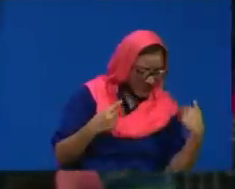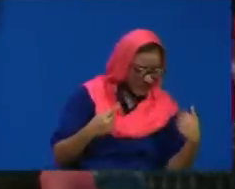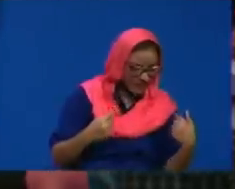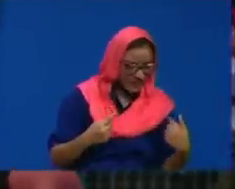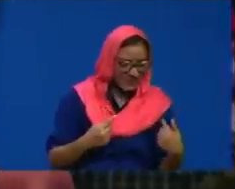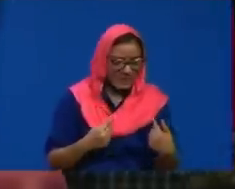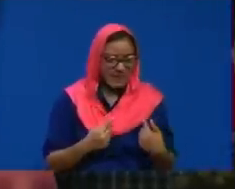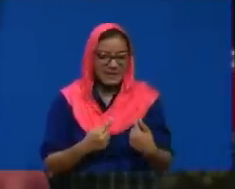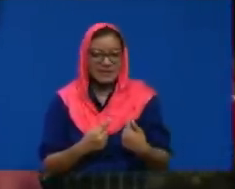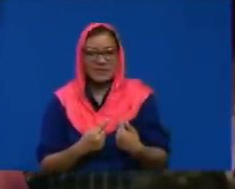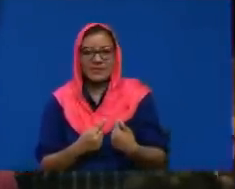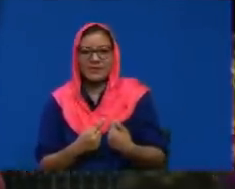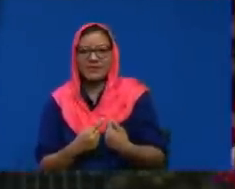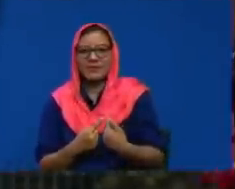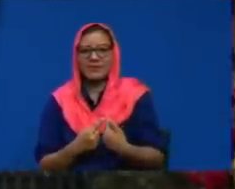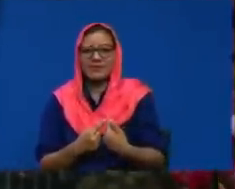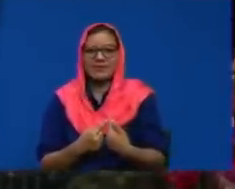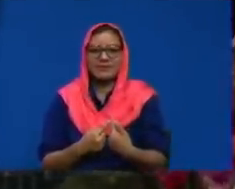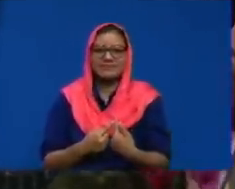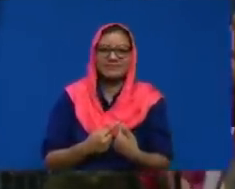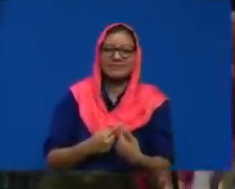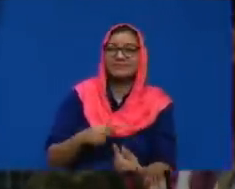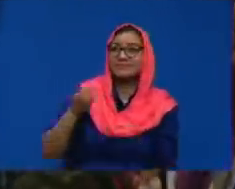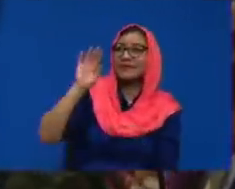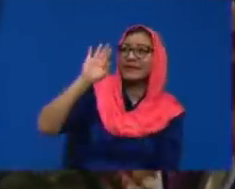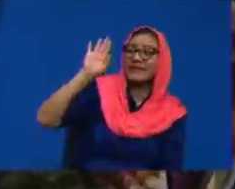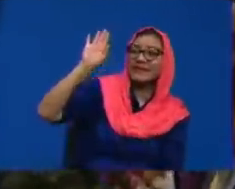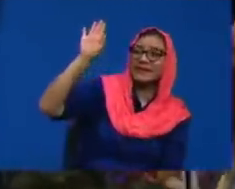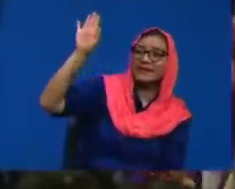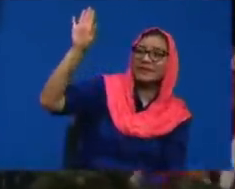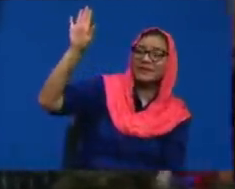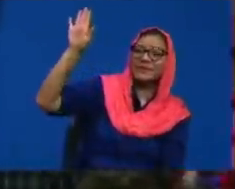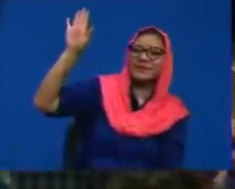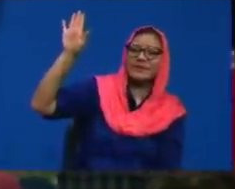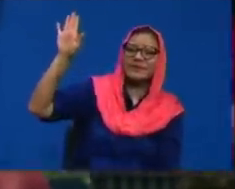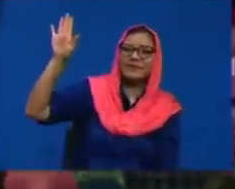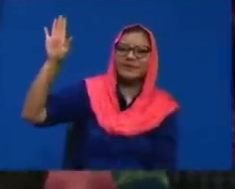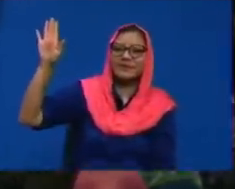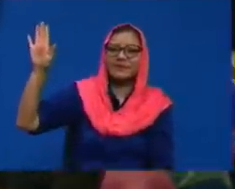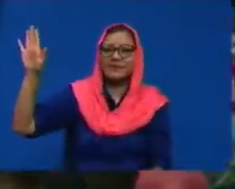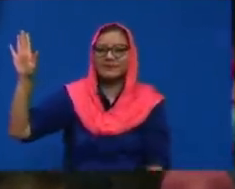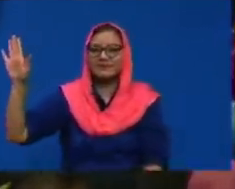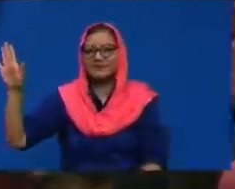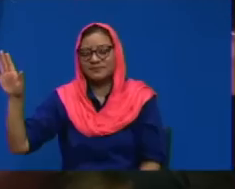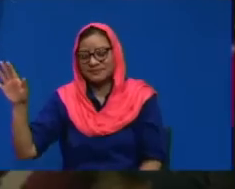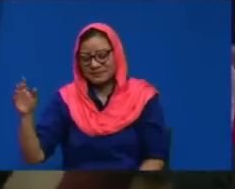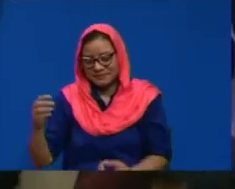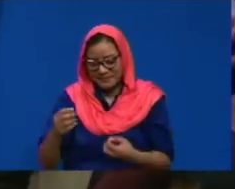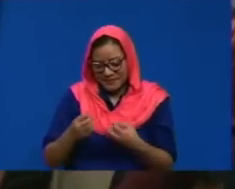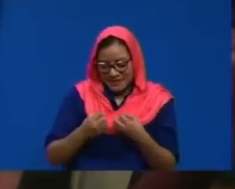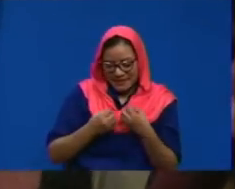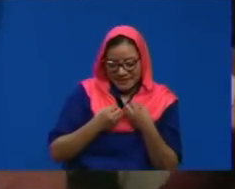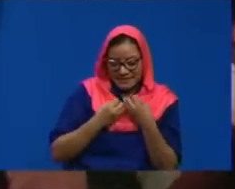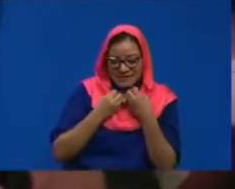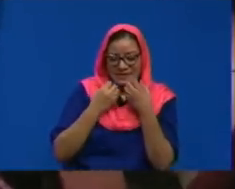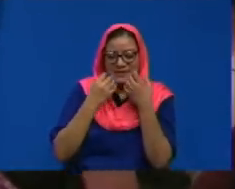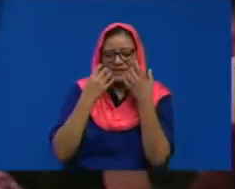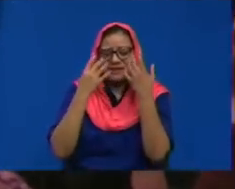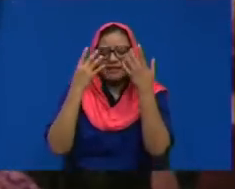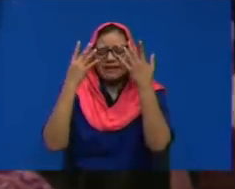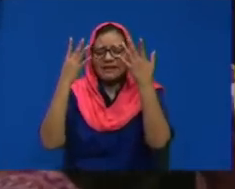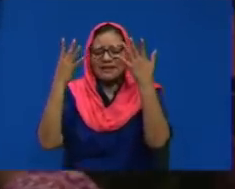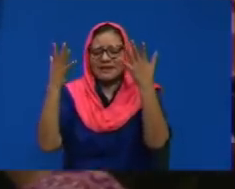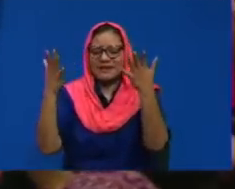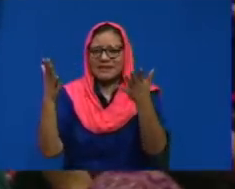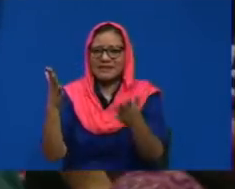Descienda tu fuerza, descienda tu unción a nuestras vidas, a tu todo